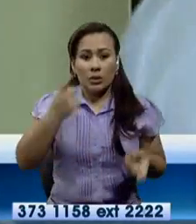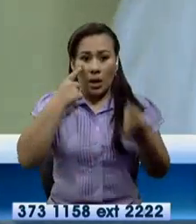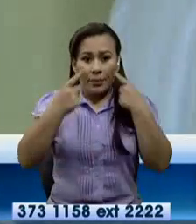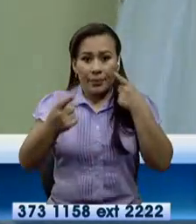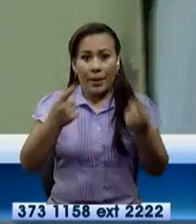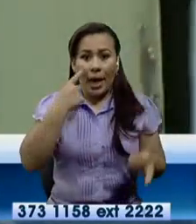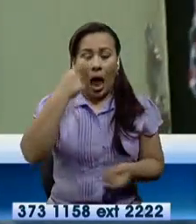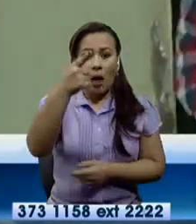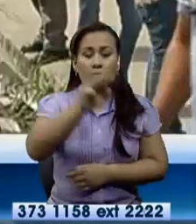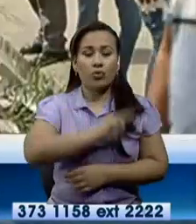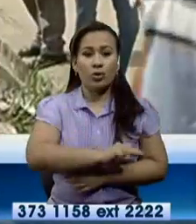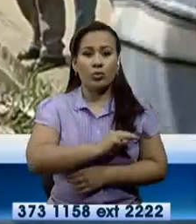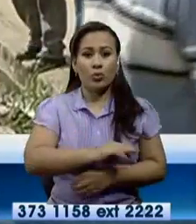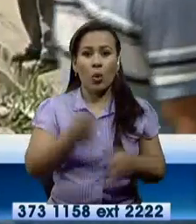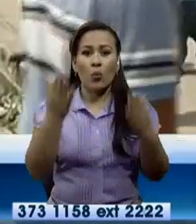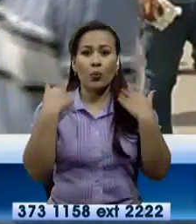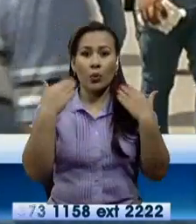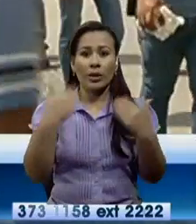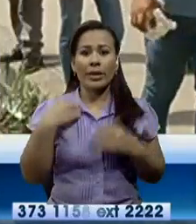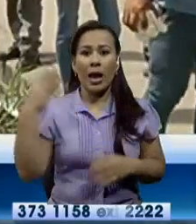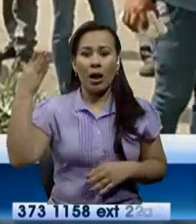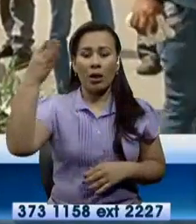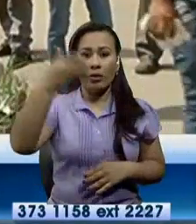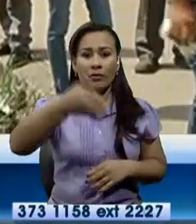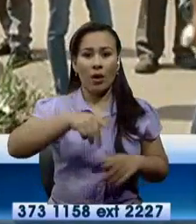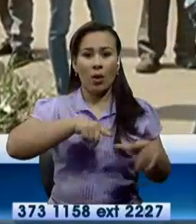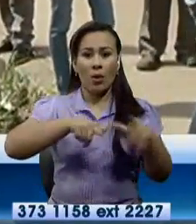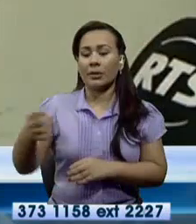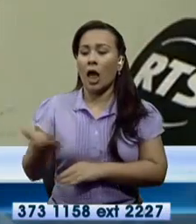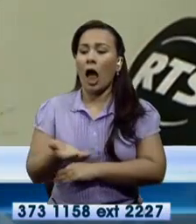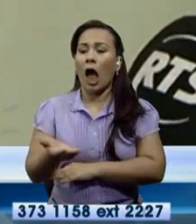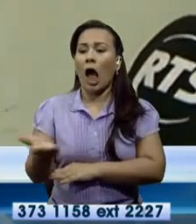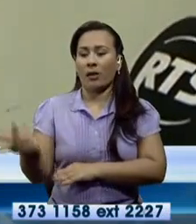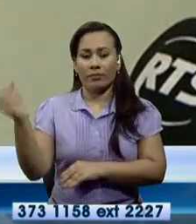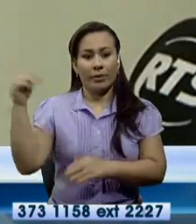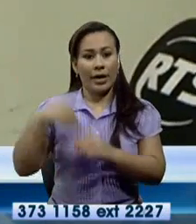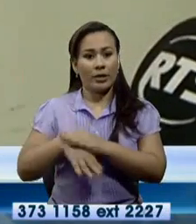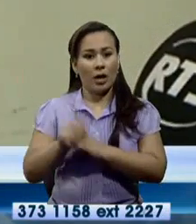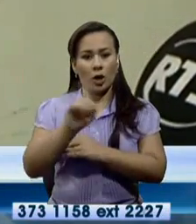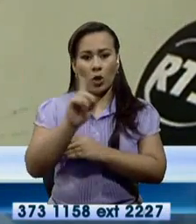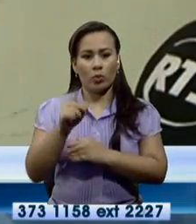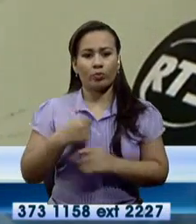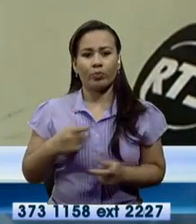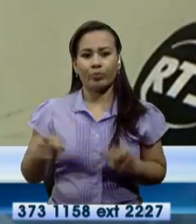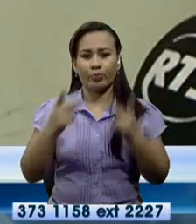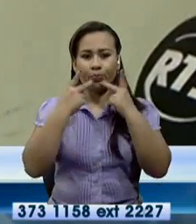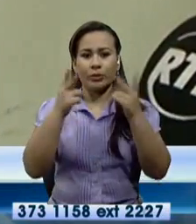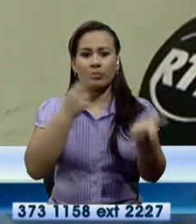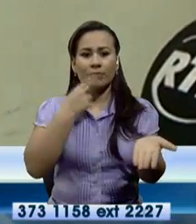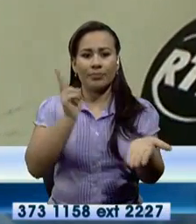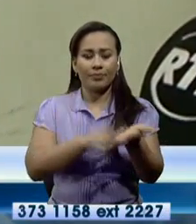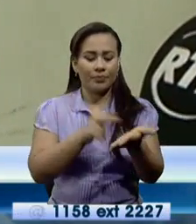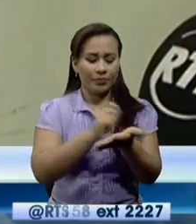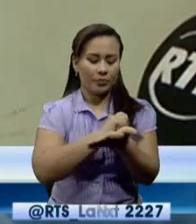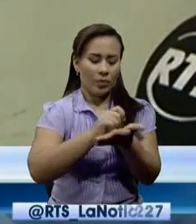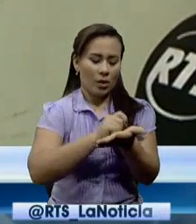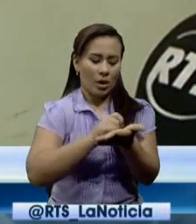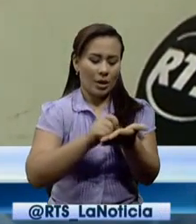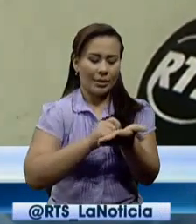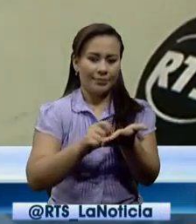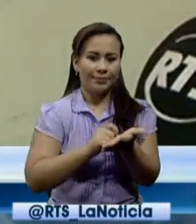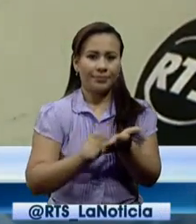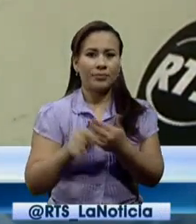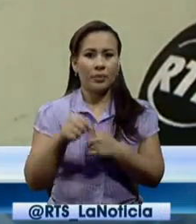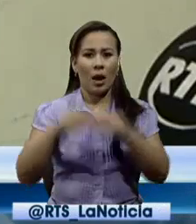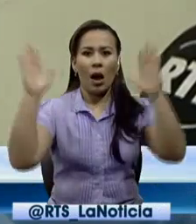del municipio de Guayaquil acudió para tomar acciones. Personal de Obras Públicas con el expediente correspondiente a la Comisaría de Construcciones, vamos a